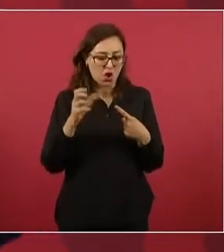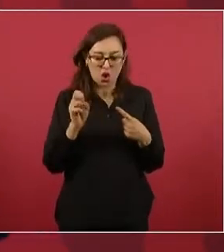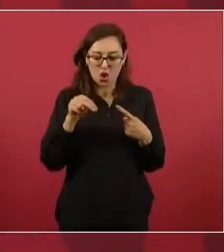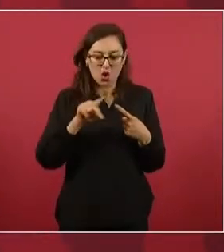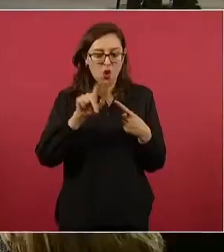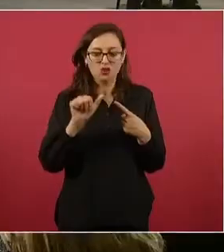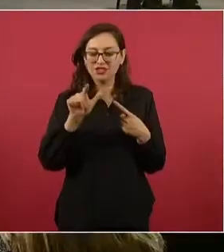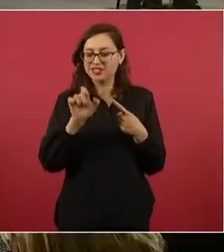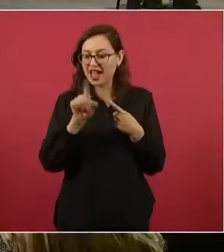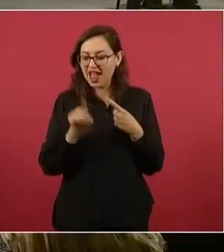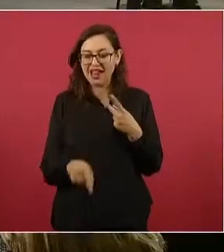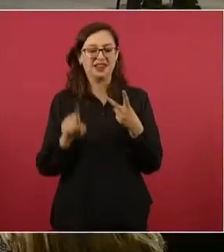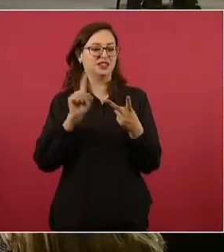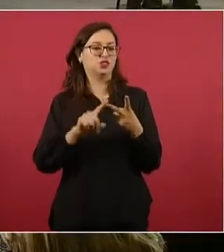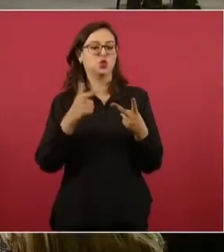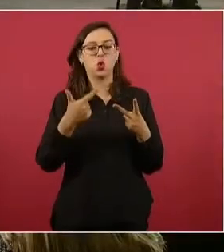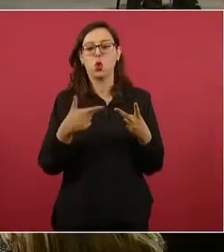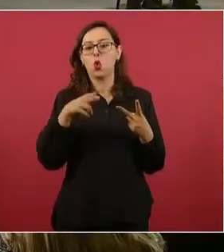Gutiérrez,